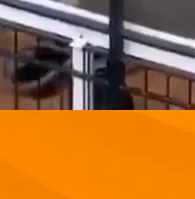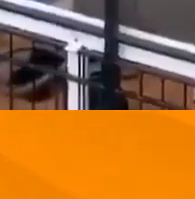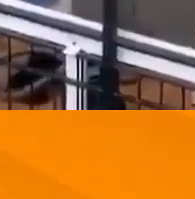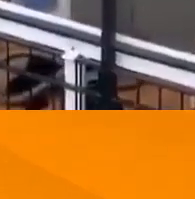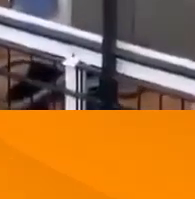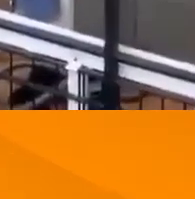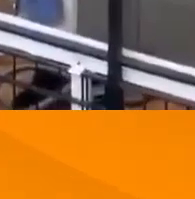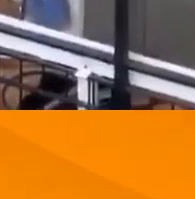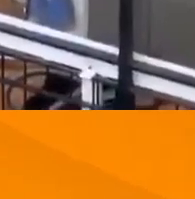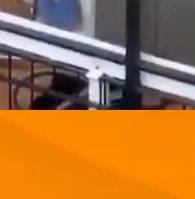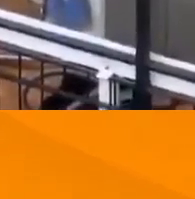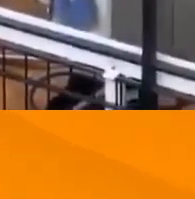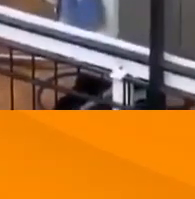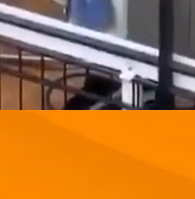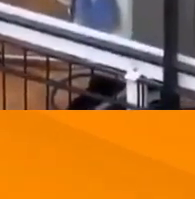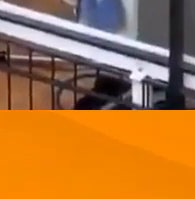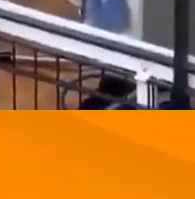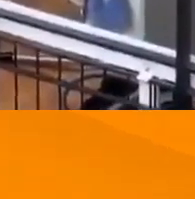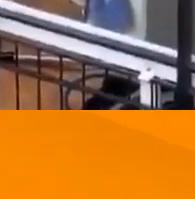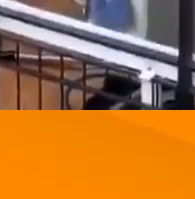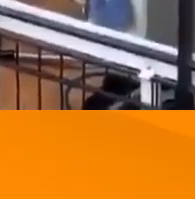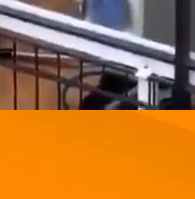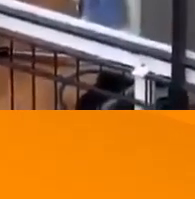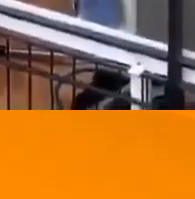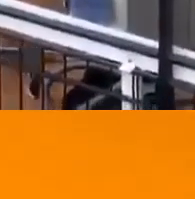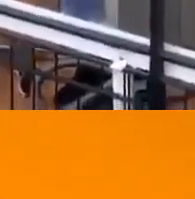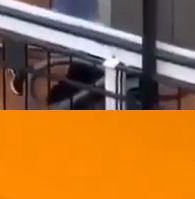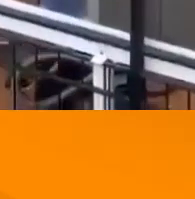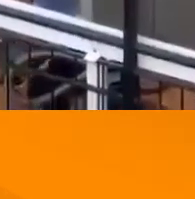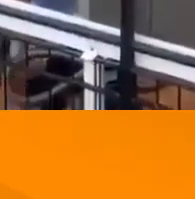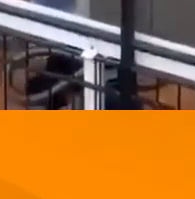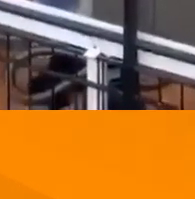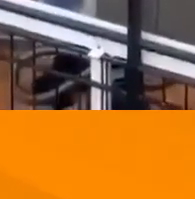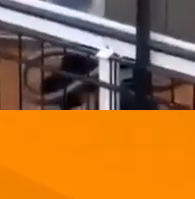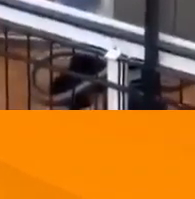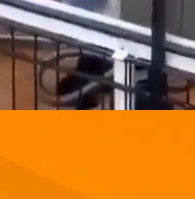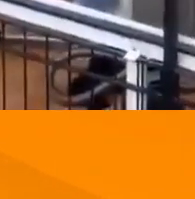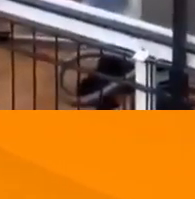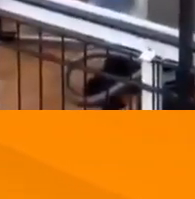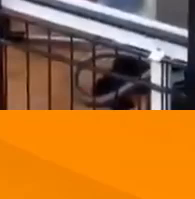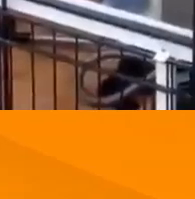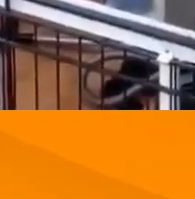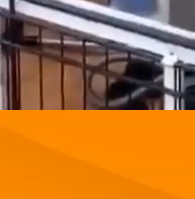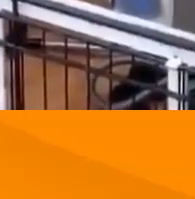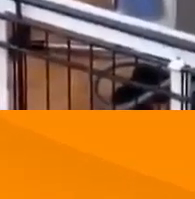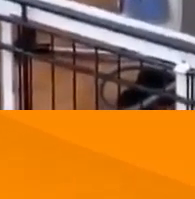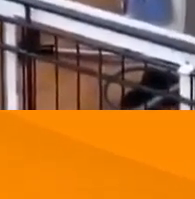más de nuestro magazine. Mañaneando. Tengan un feliz lunes.